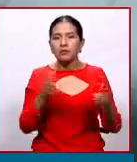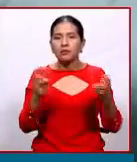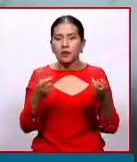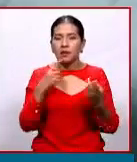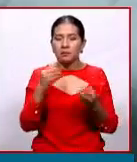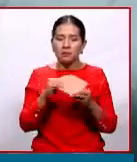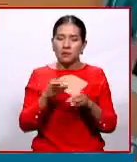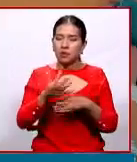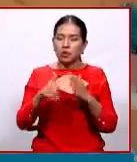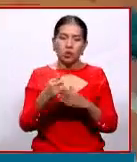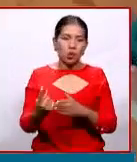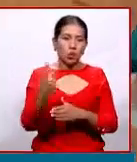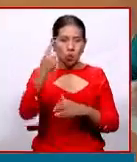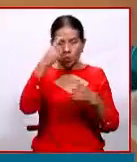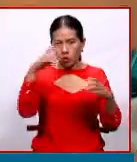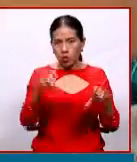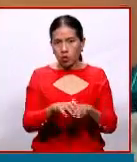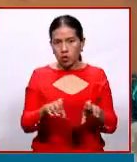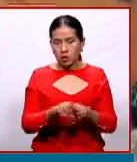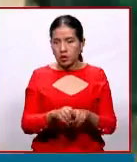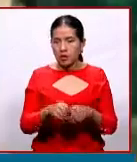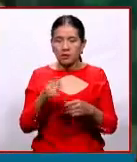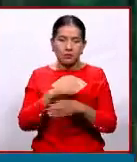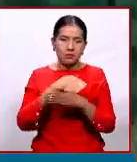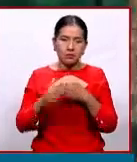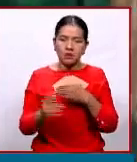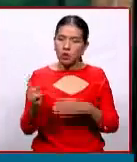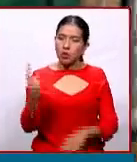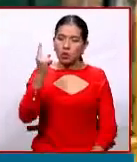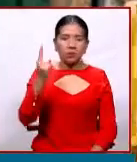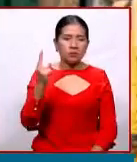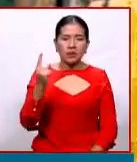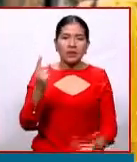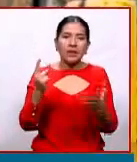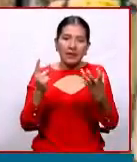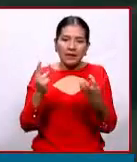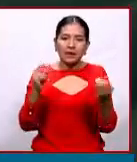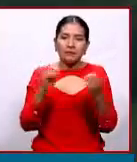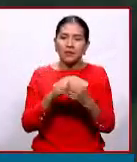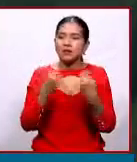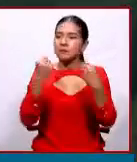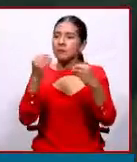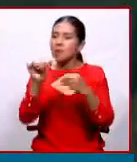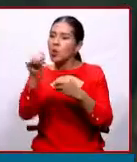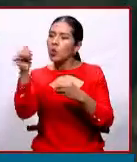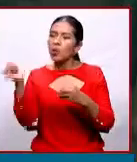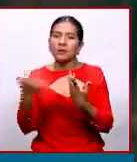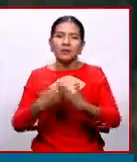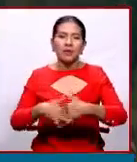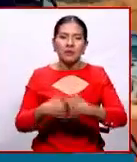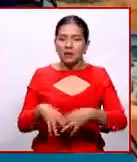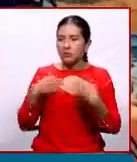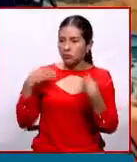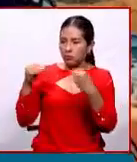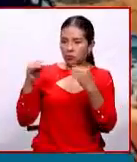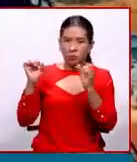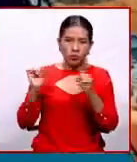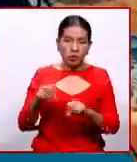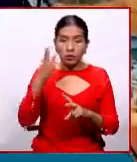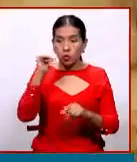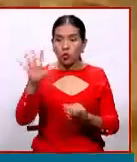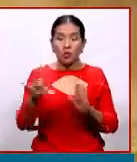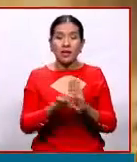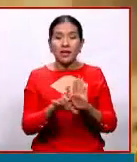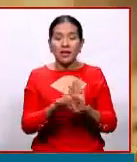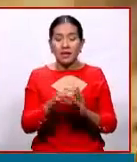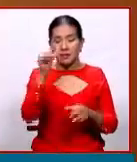un solo contrato con un cliente, que en este caso es Petrobras, y pasar a tener múltiples contratos, porque la ley del gas en